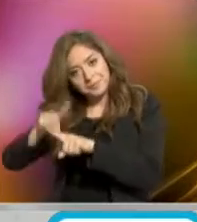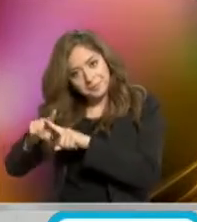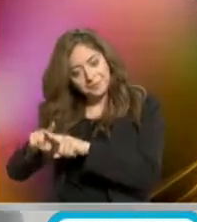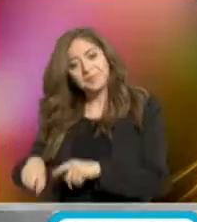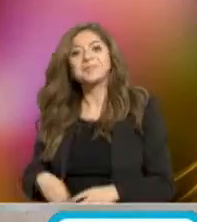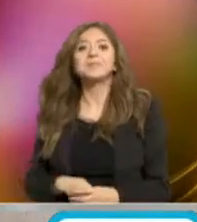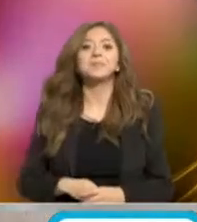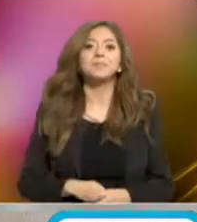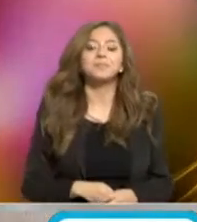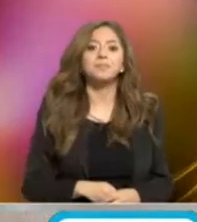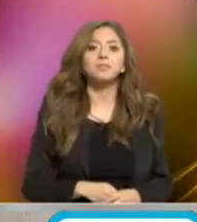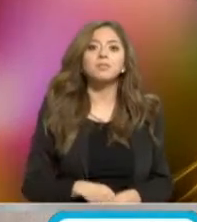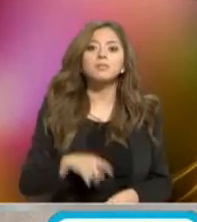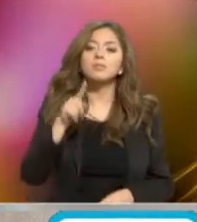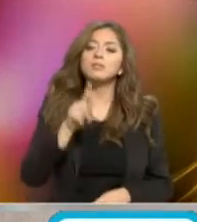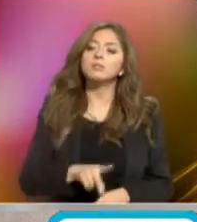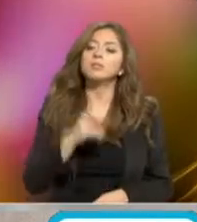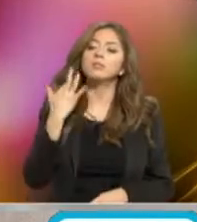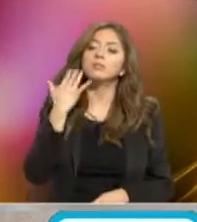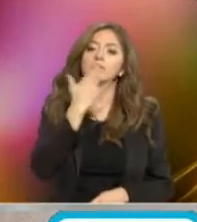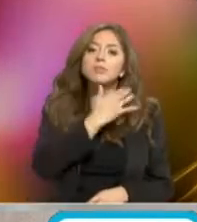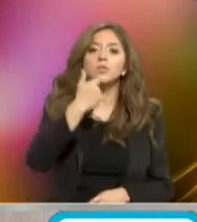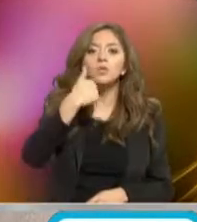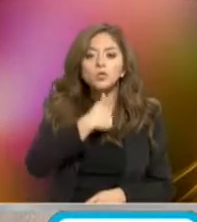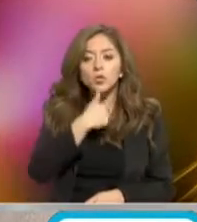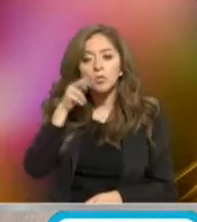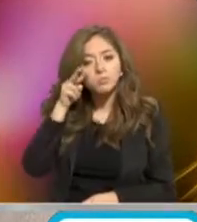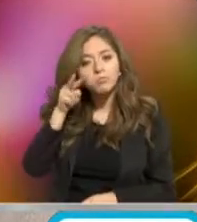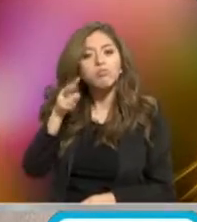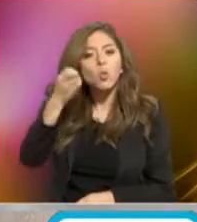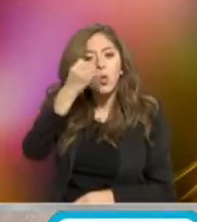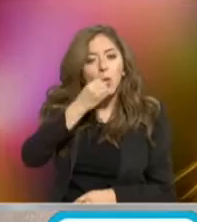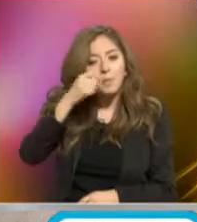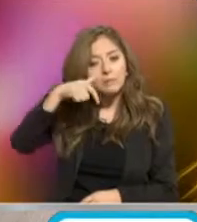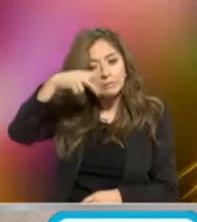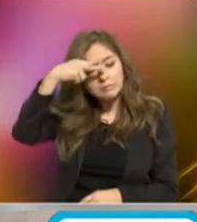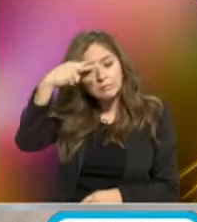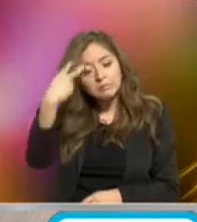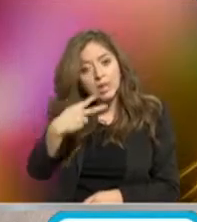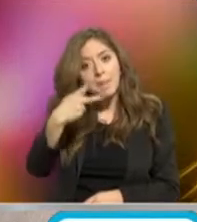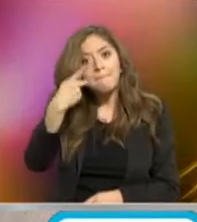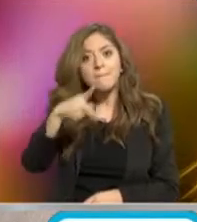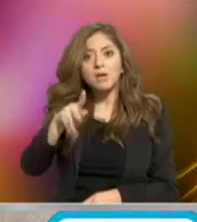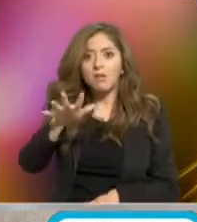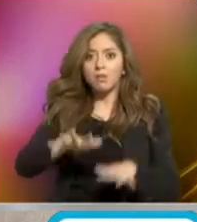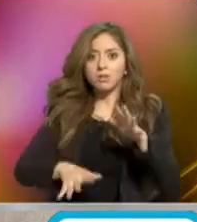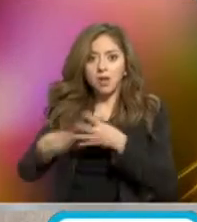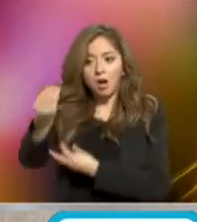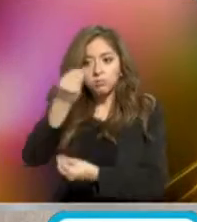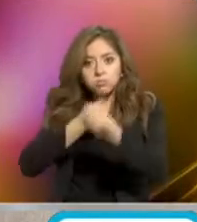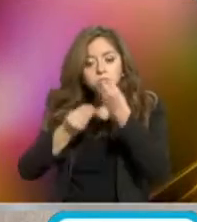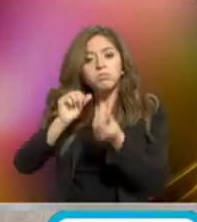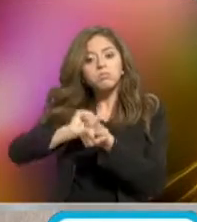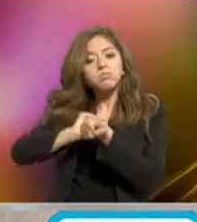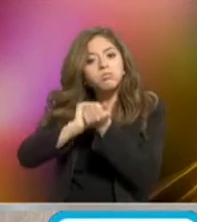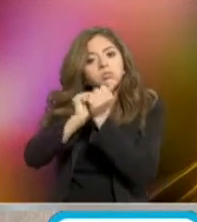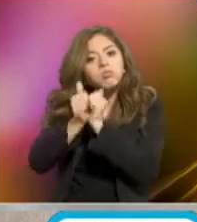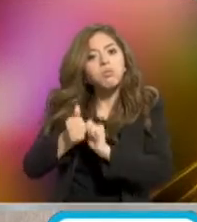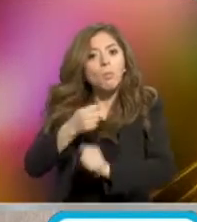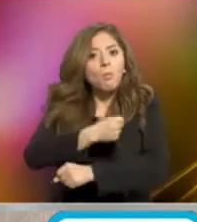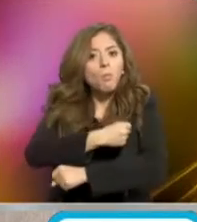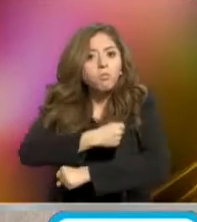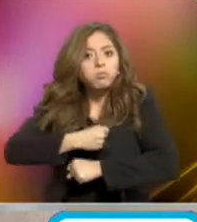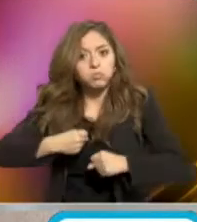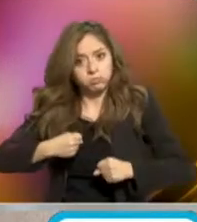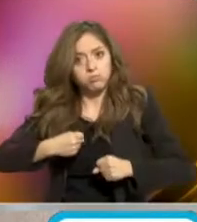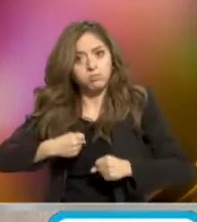mexicanos? Son deliciosos. He aprendido a conocer un poco de la gastronomía, pero yo sí siento que comerlos en exceso puede hacernos aumentar de peso. Exactamente,